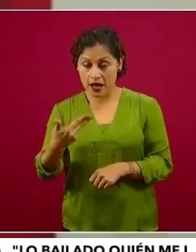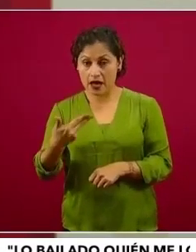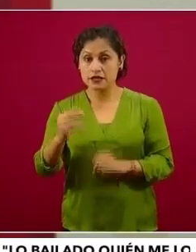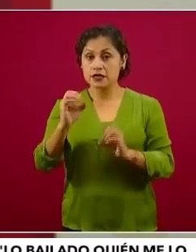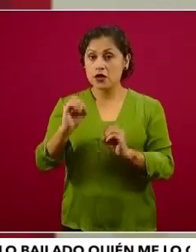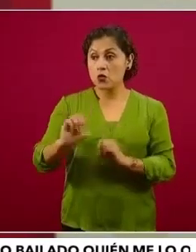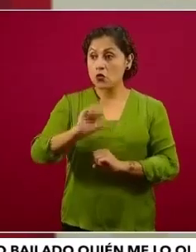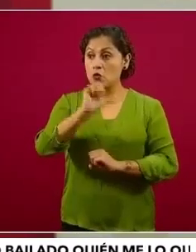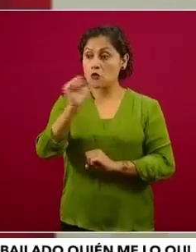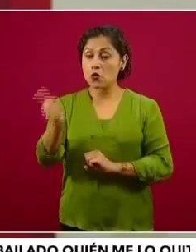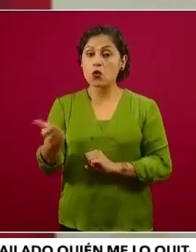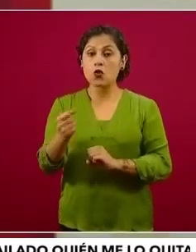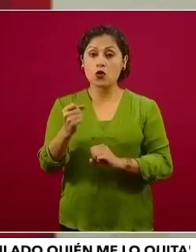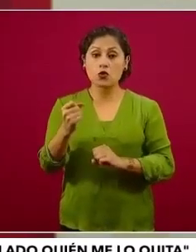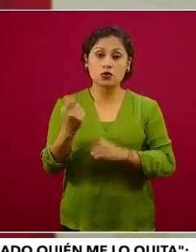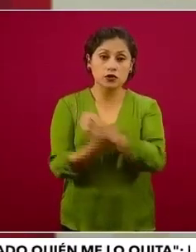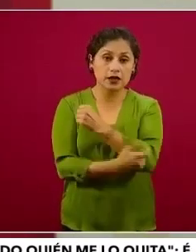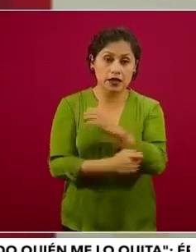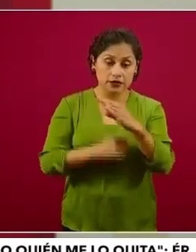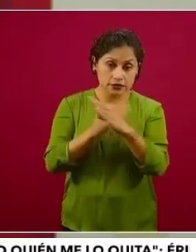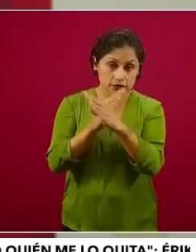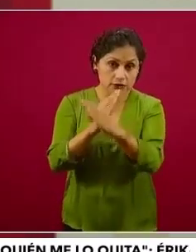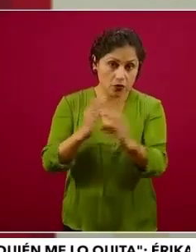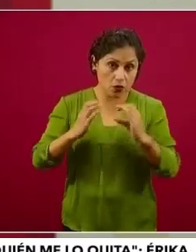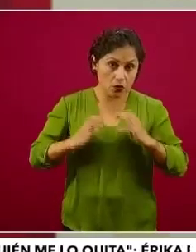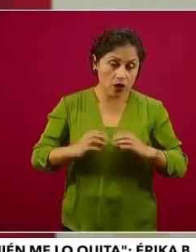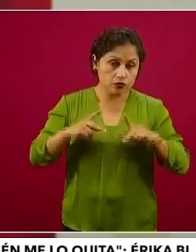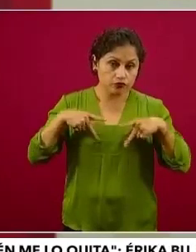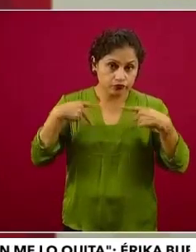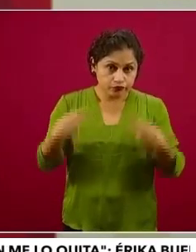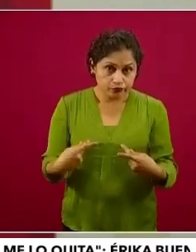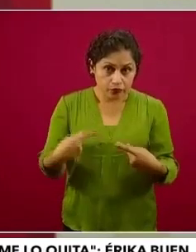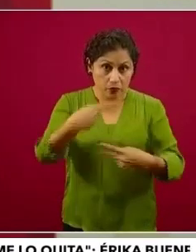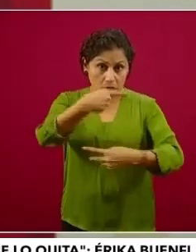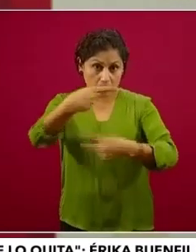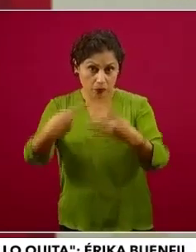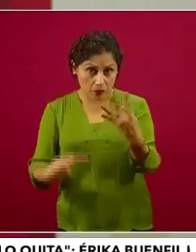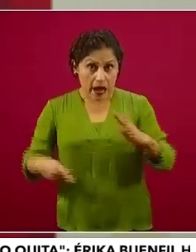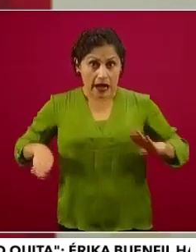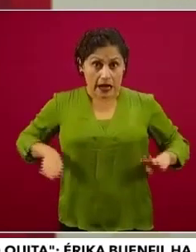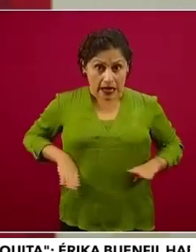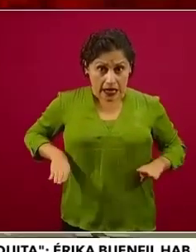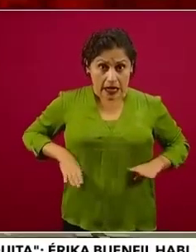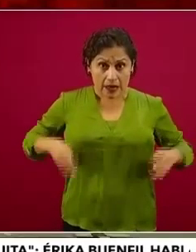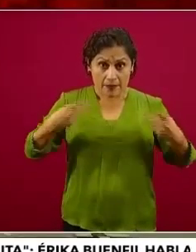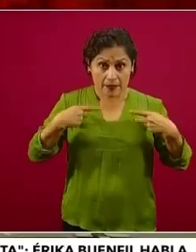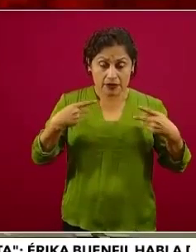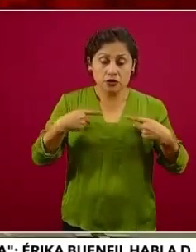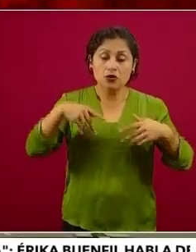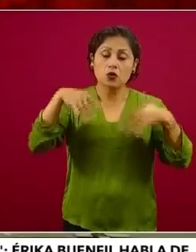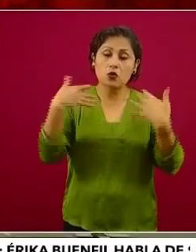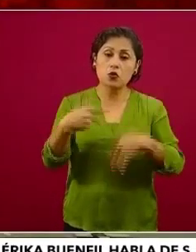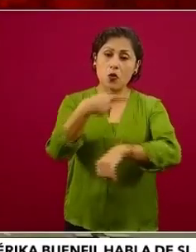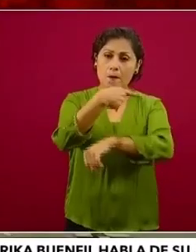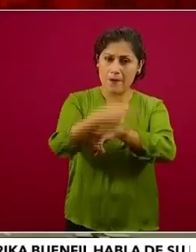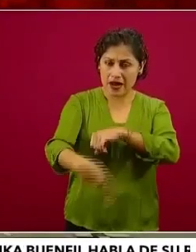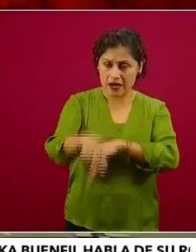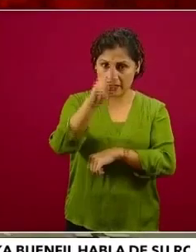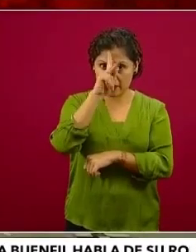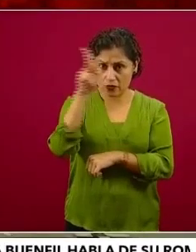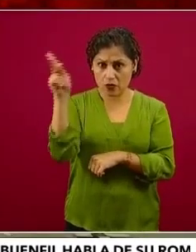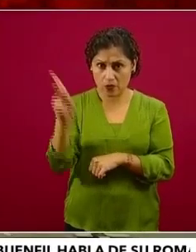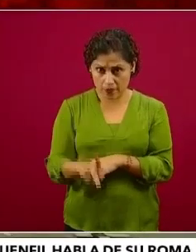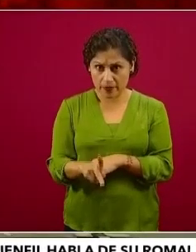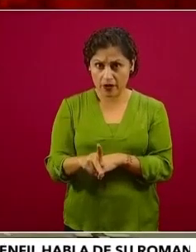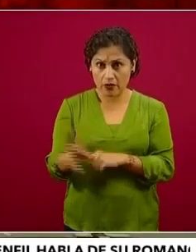causa de inmunosupresión, son las que están en mayor peligro, mayor riesgo de complicarse si presentan esta